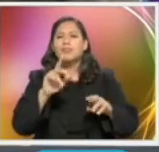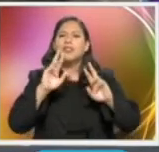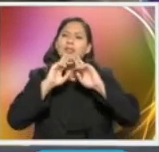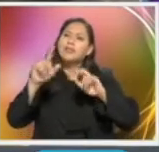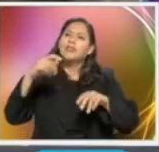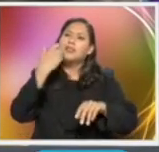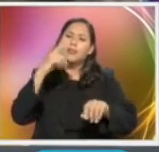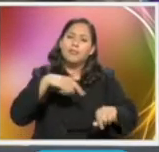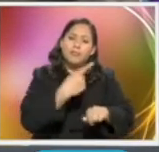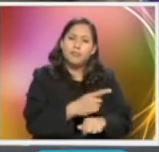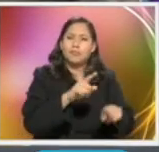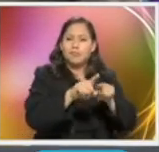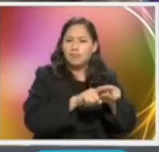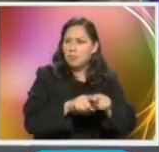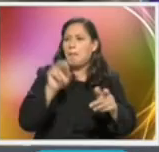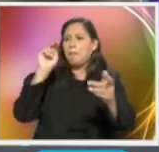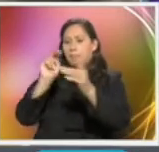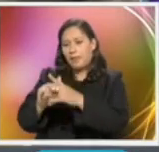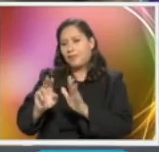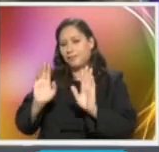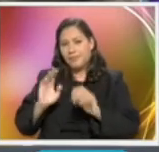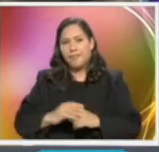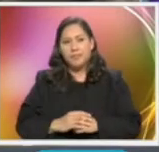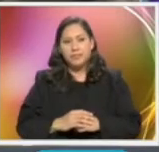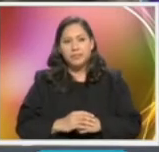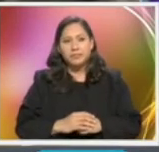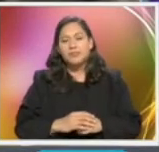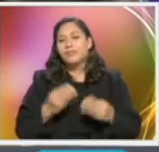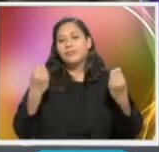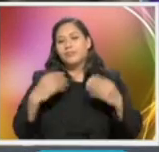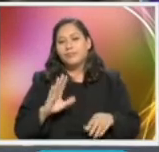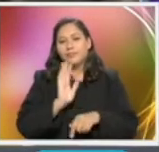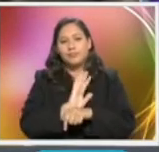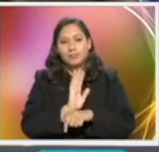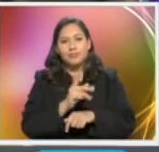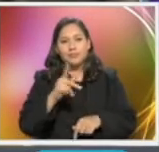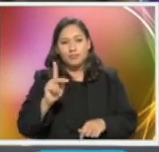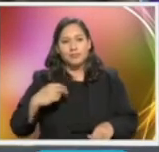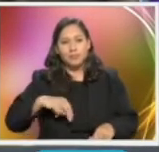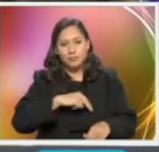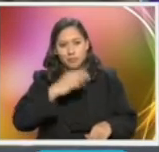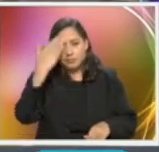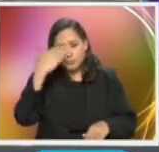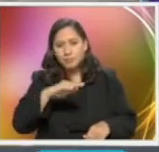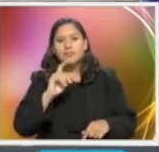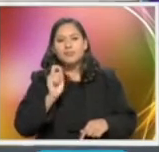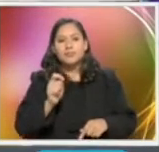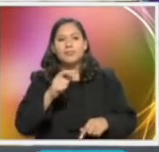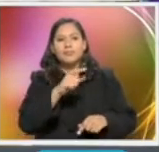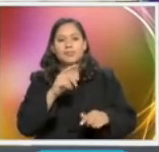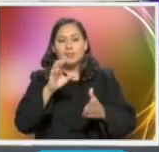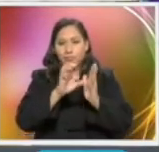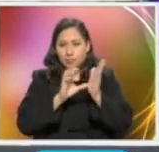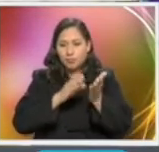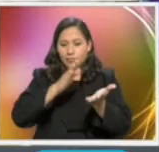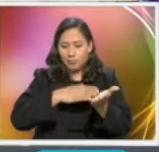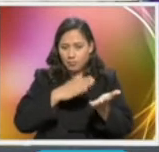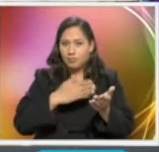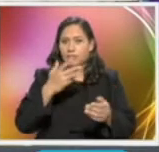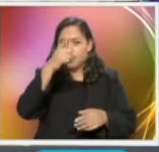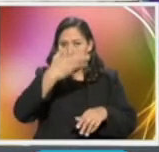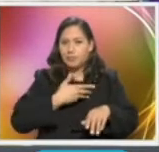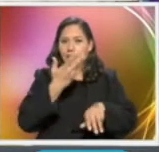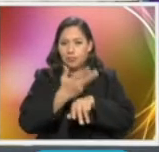abusar de su hermana y entonces lo mata y de ahí todo. Se perdió esa película, pero lo sabemos por los contratos que sí venían los norteamericanos